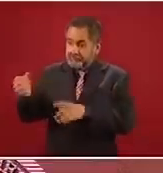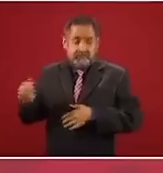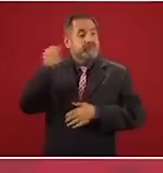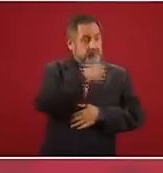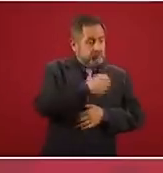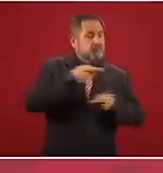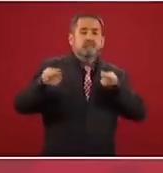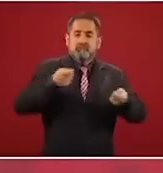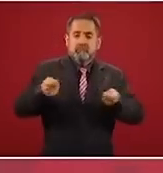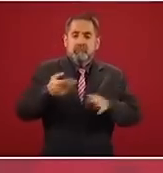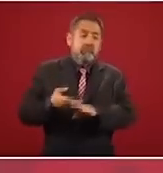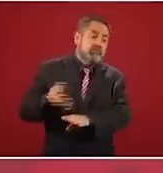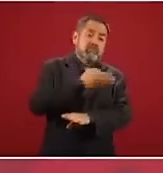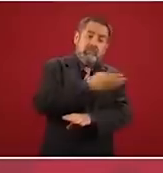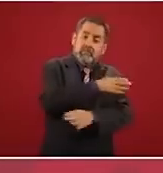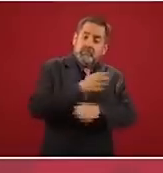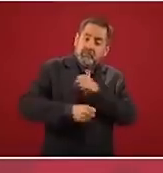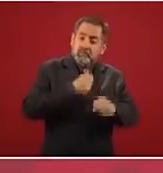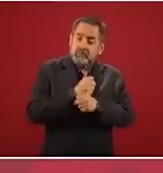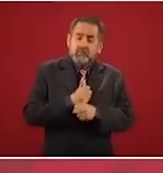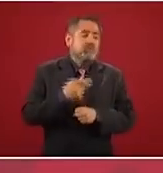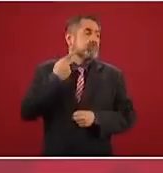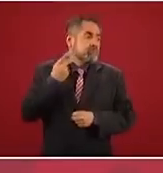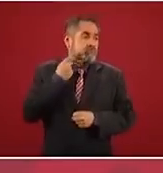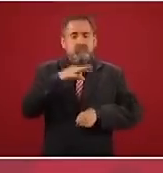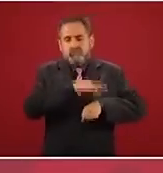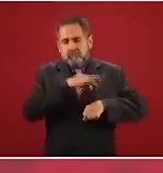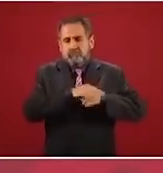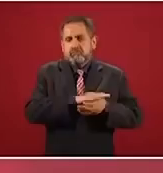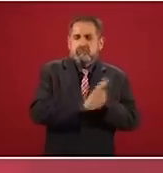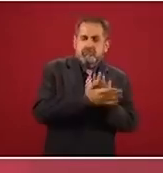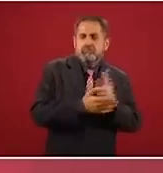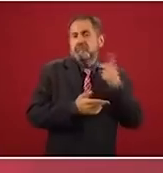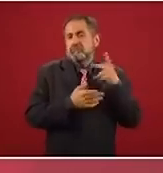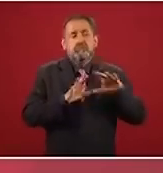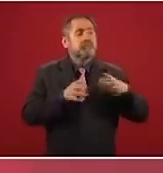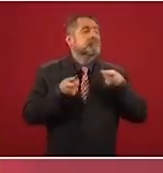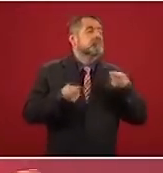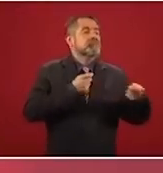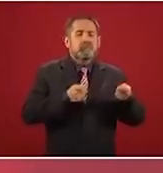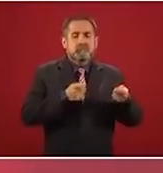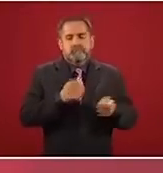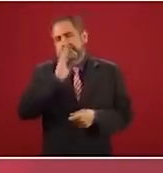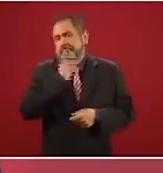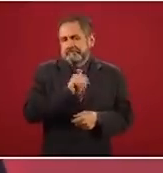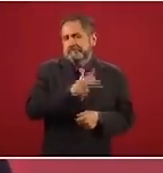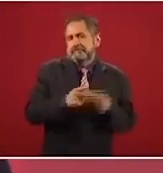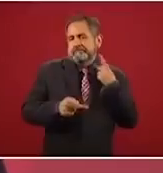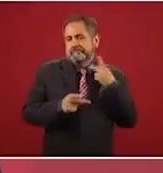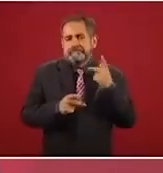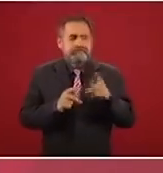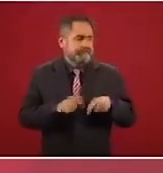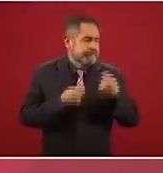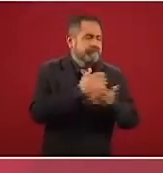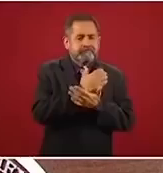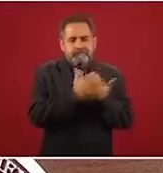durante muchos años políticos o incluso médicos ya convertidos ahora en la política mala de la contratación